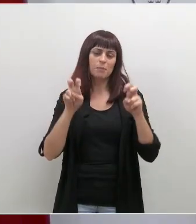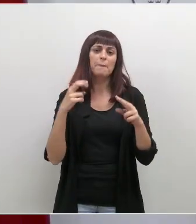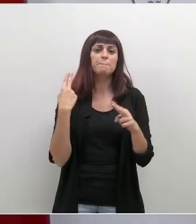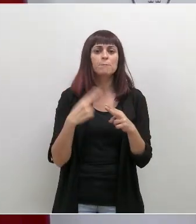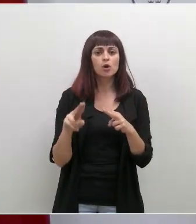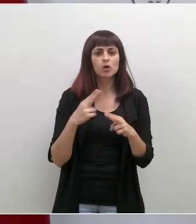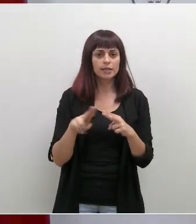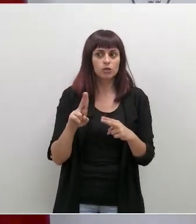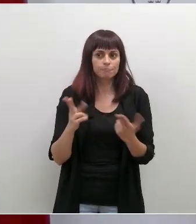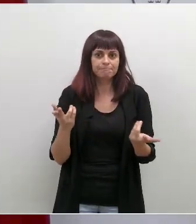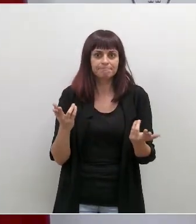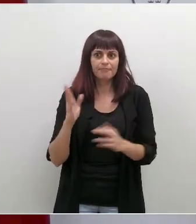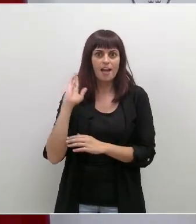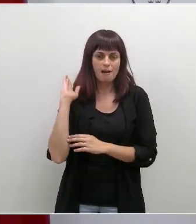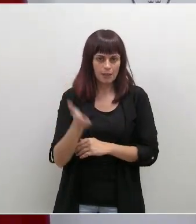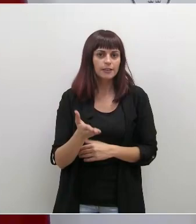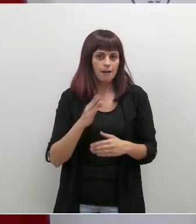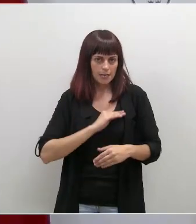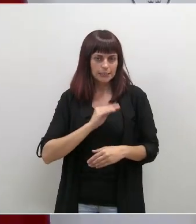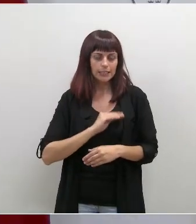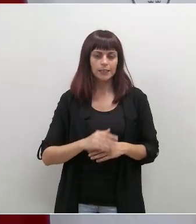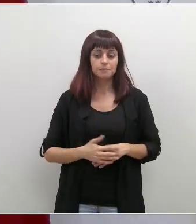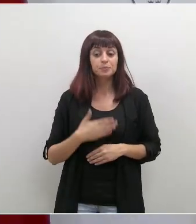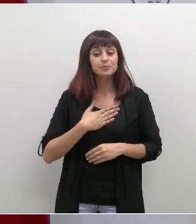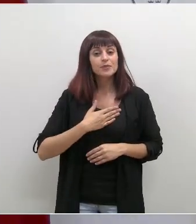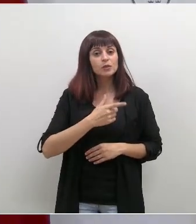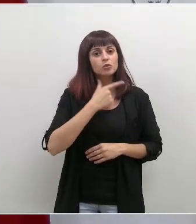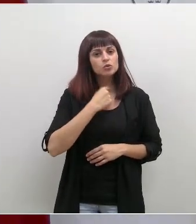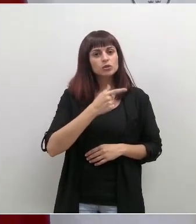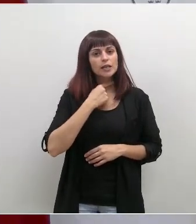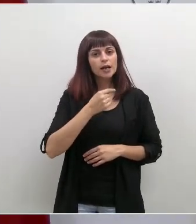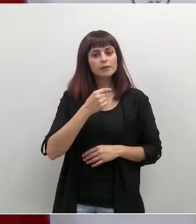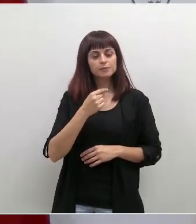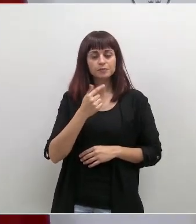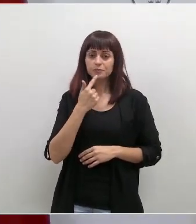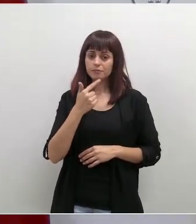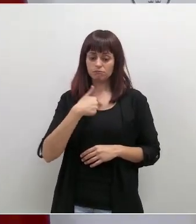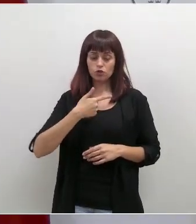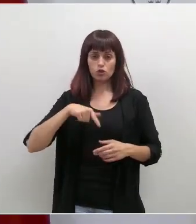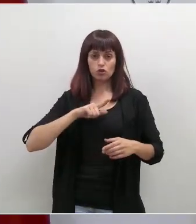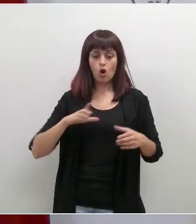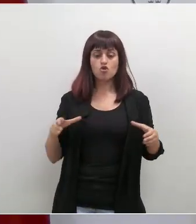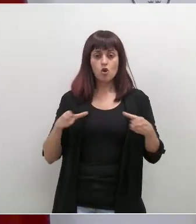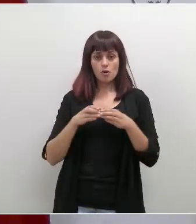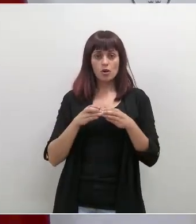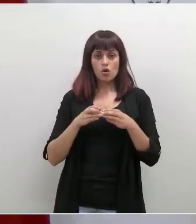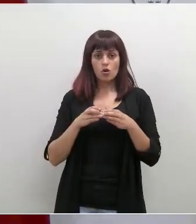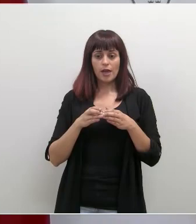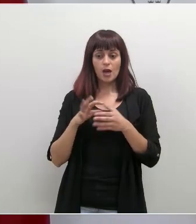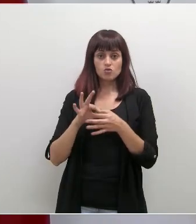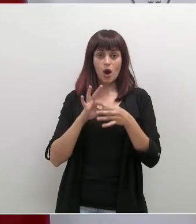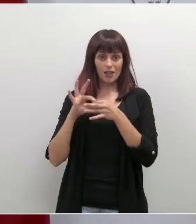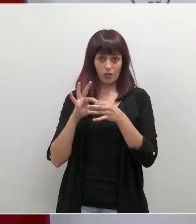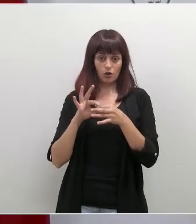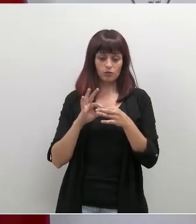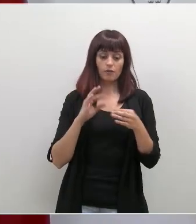político que afecta enormemente. Bueno, a mí me gustaría destacar que somos un Gobierno en coalición, que somos un Gobierno que está